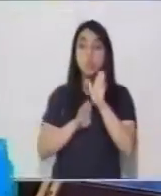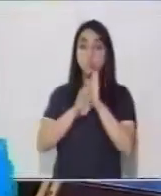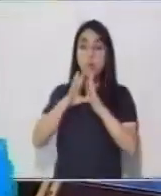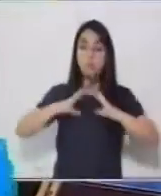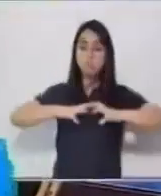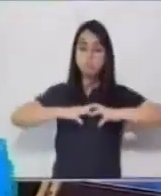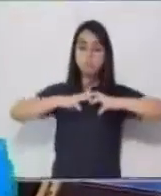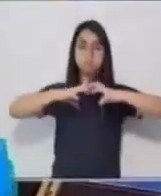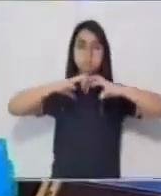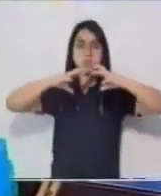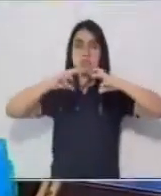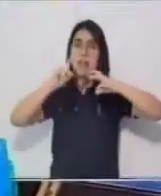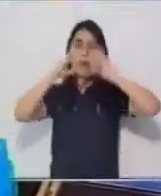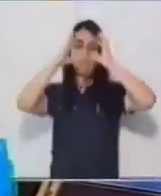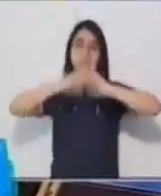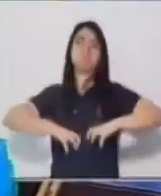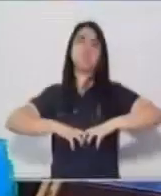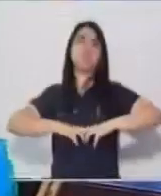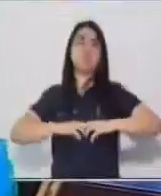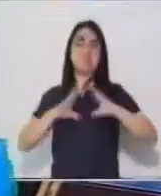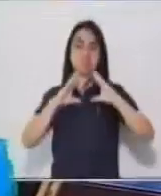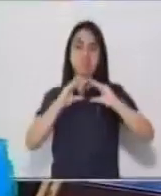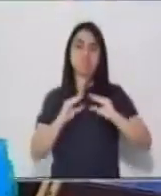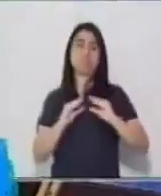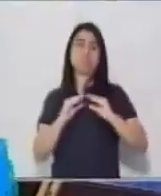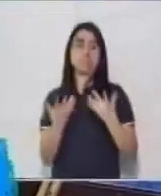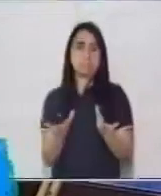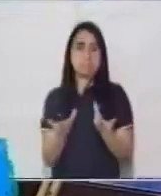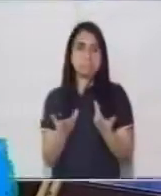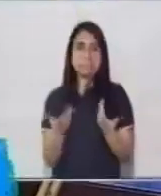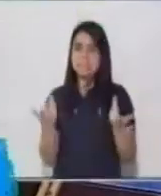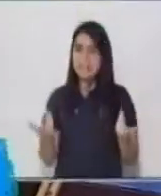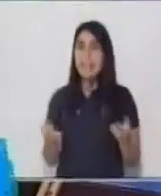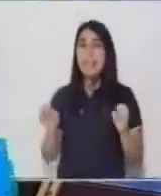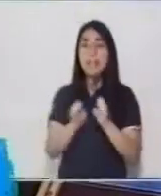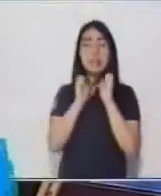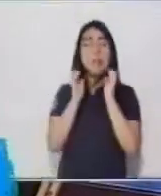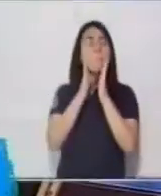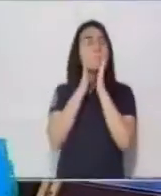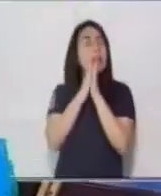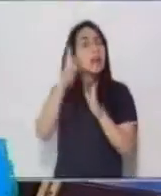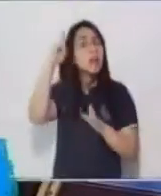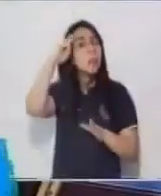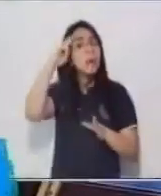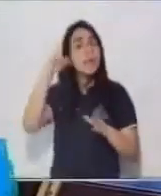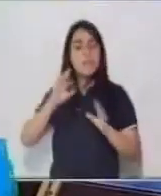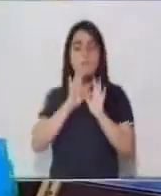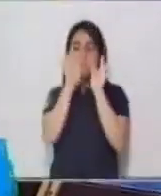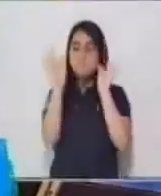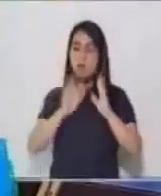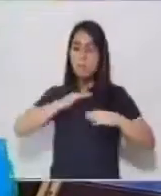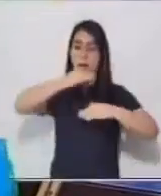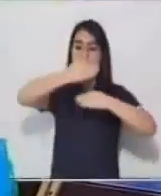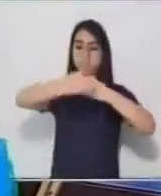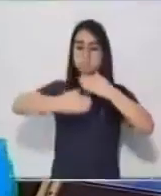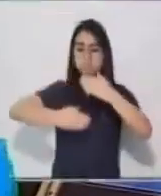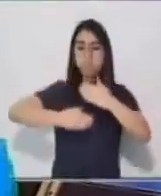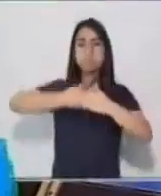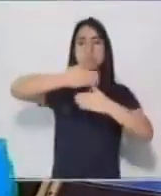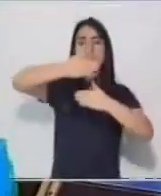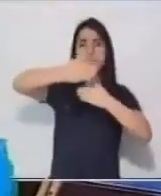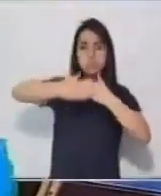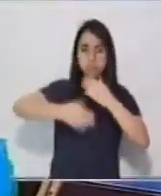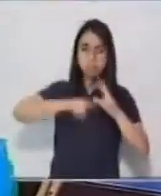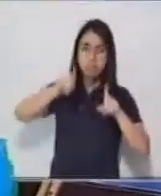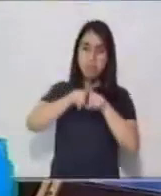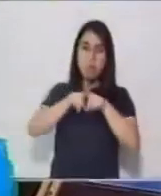misma consistencia y no va a subir, no se va a esponjar. Por eso es que se dice que es en forma envolvente. Con la mano envolvemos la